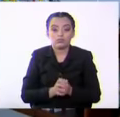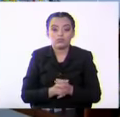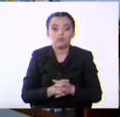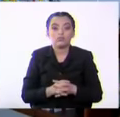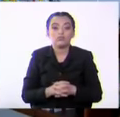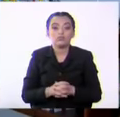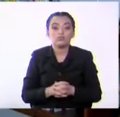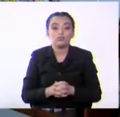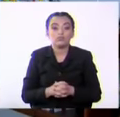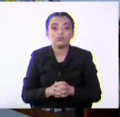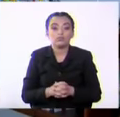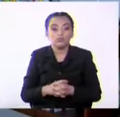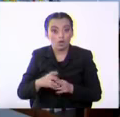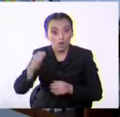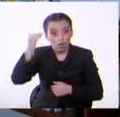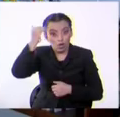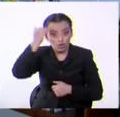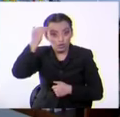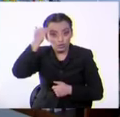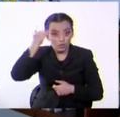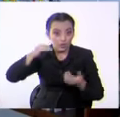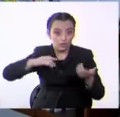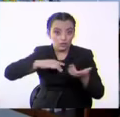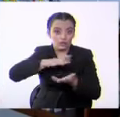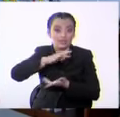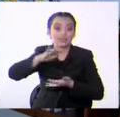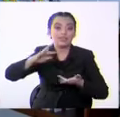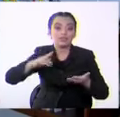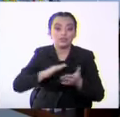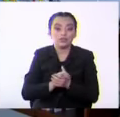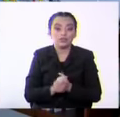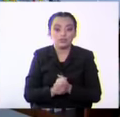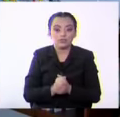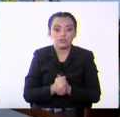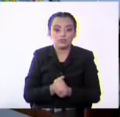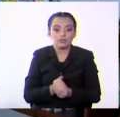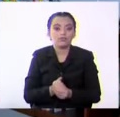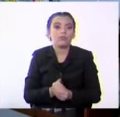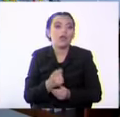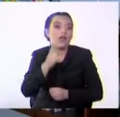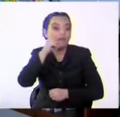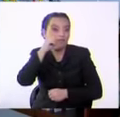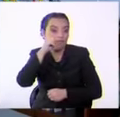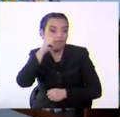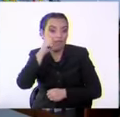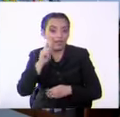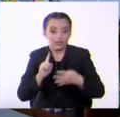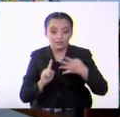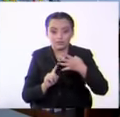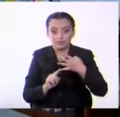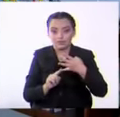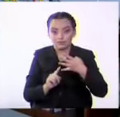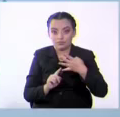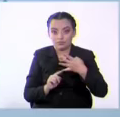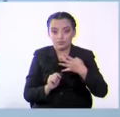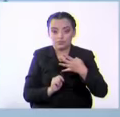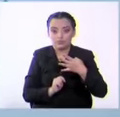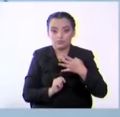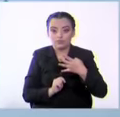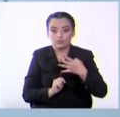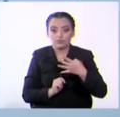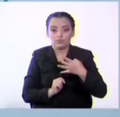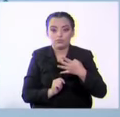digámoslo así, de conocimiento científico. Bueno, y nos quedan todavía los más importantes que dijimos: